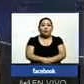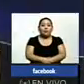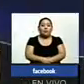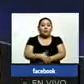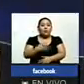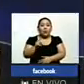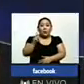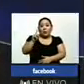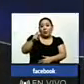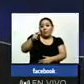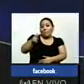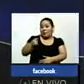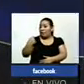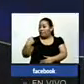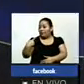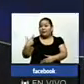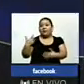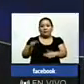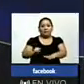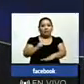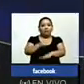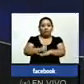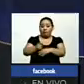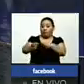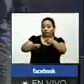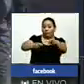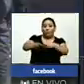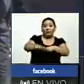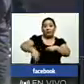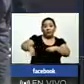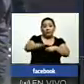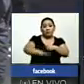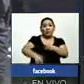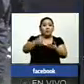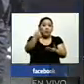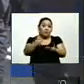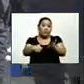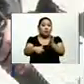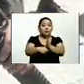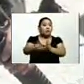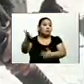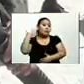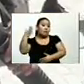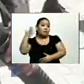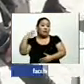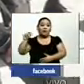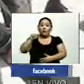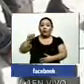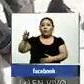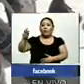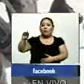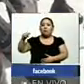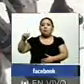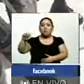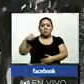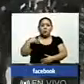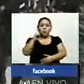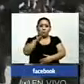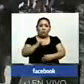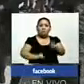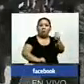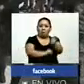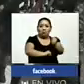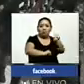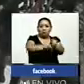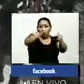Y a un mes de implementado el plan control territorial, el alcalde de San Miguel, Miguel Pereira, asegura que apoya las medidas tomadas por